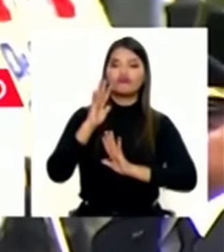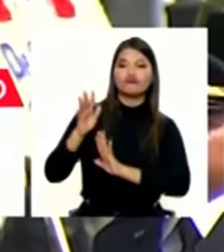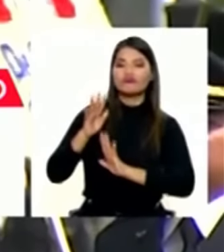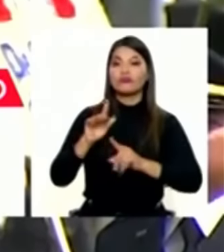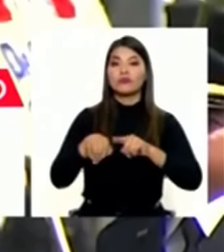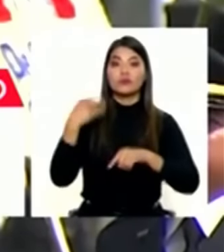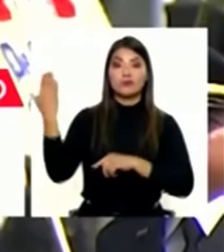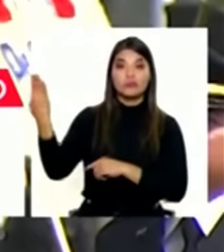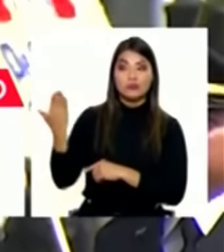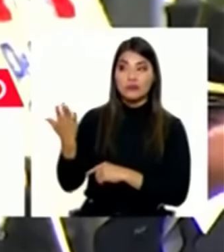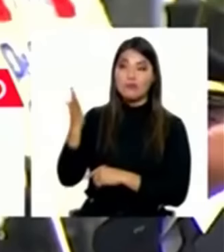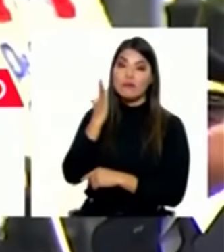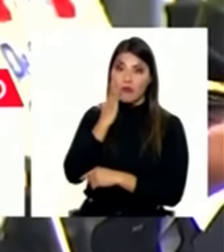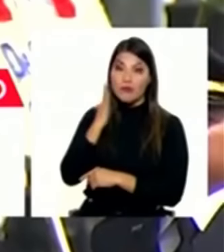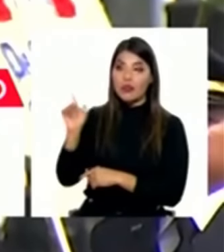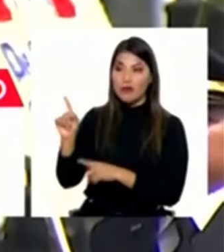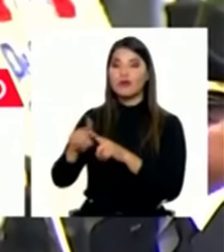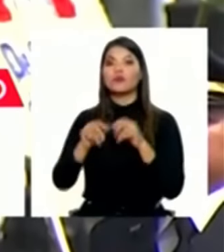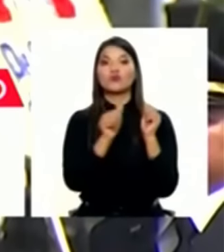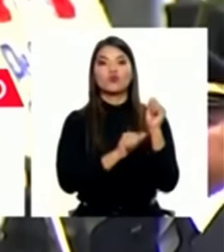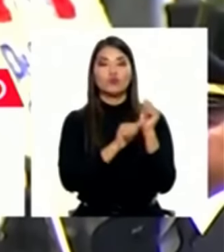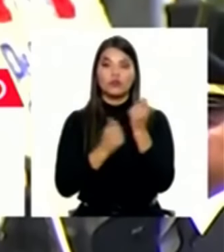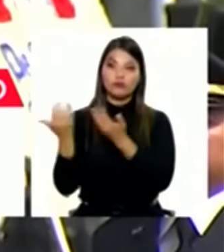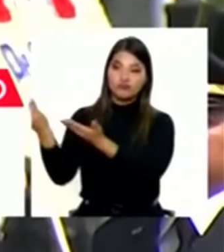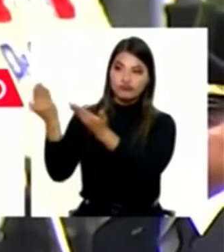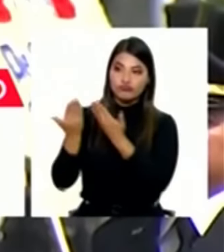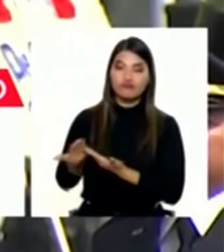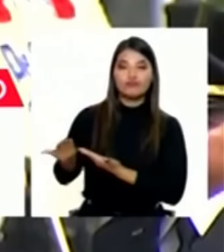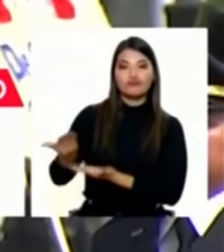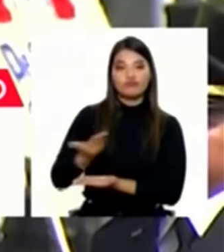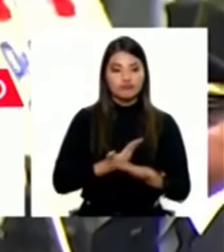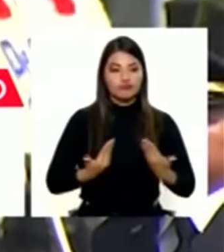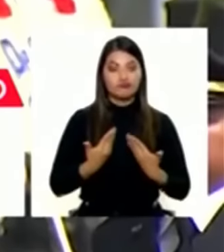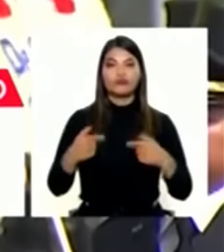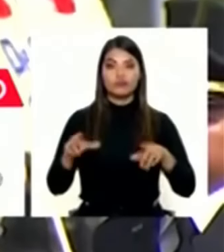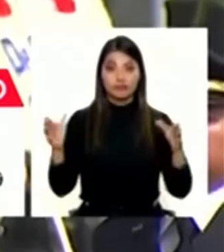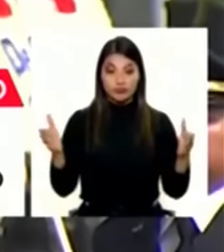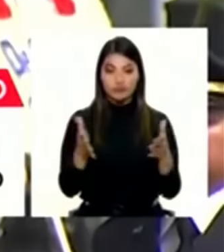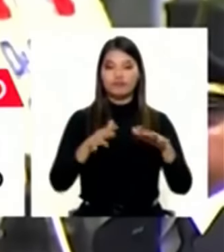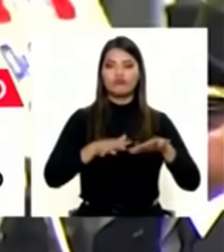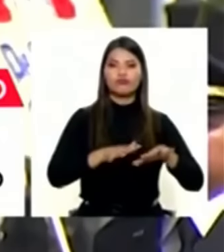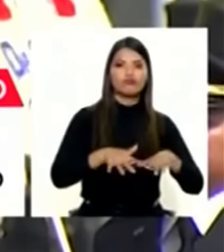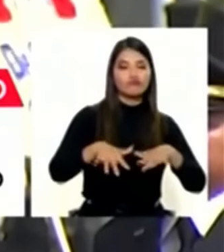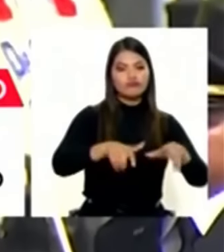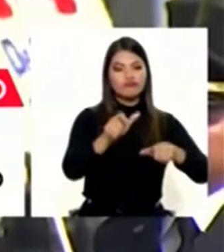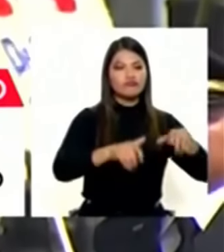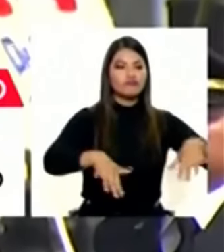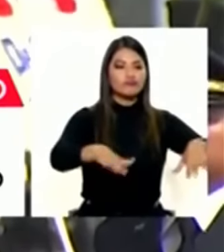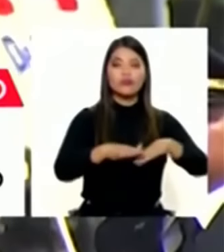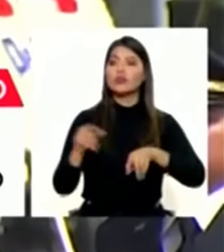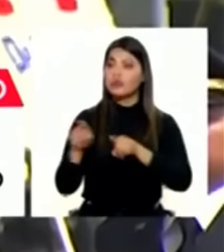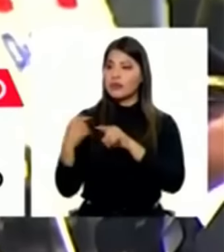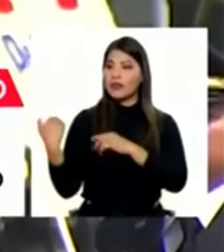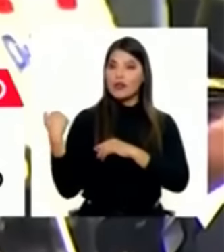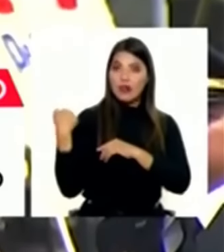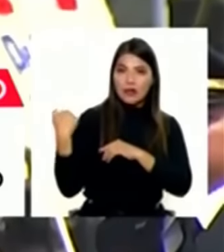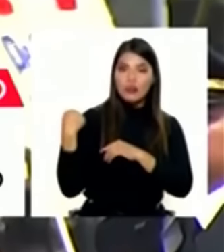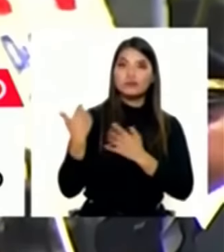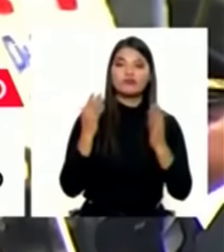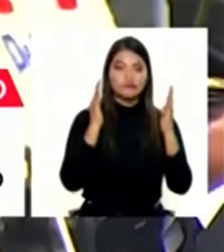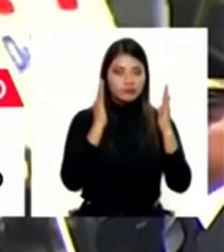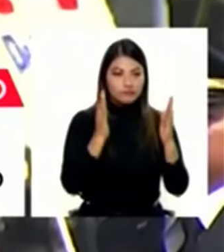madre y sus hermanos se presentaron fuera tratando de hablar con él.